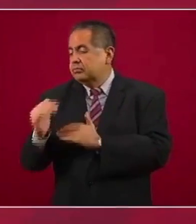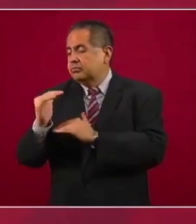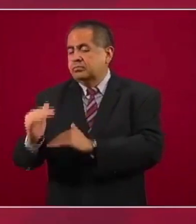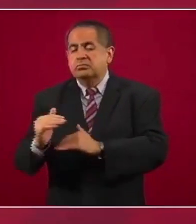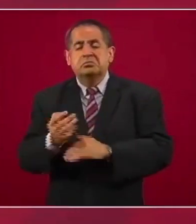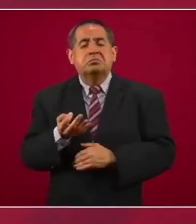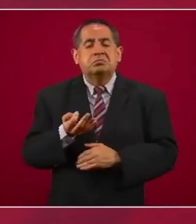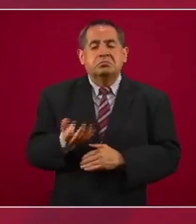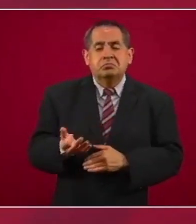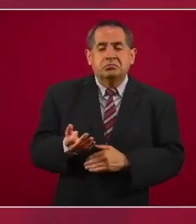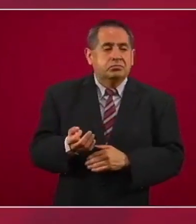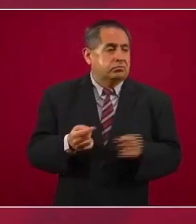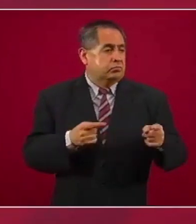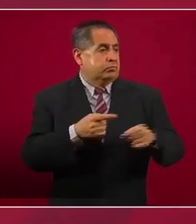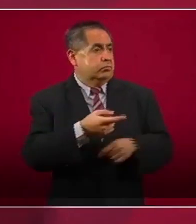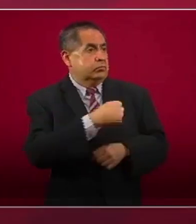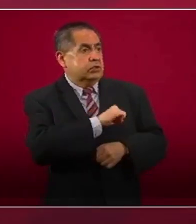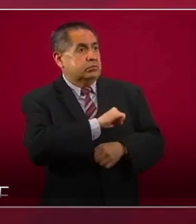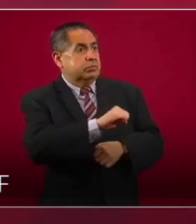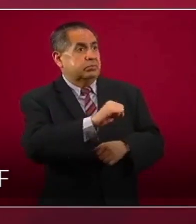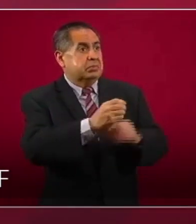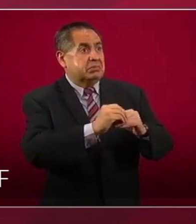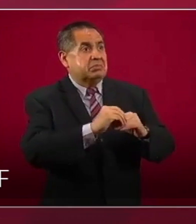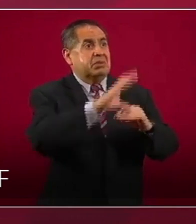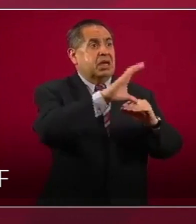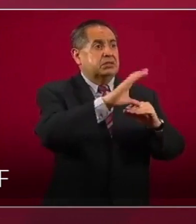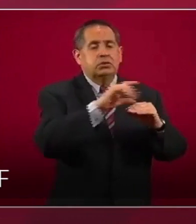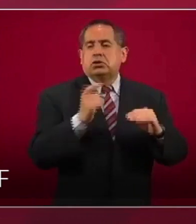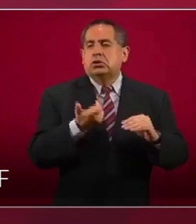daba por abajo de la inflación.